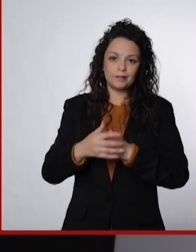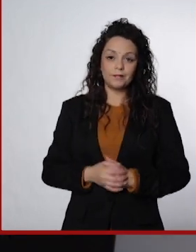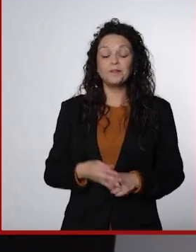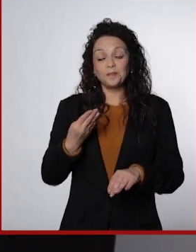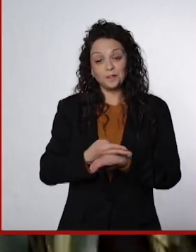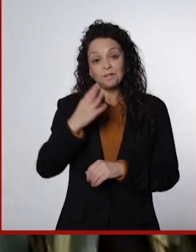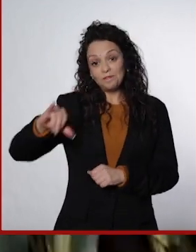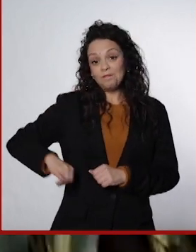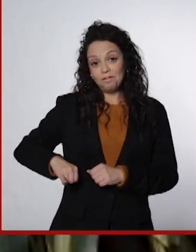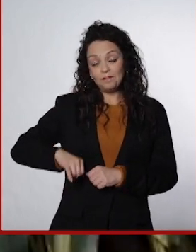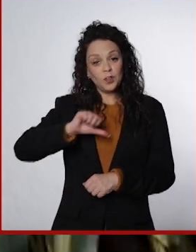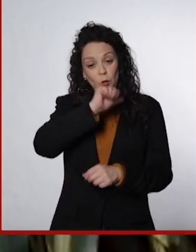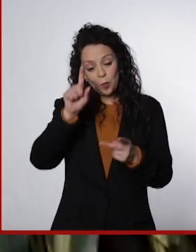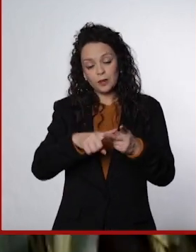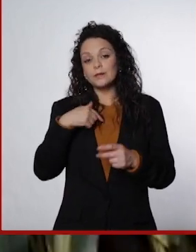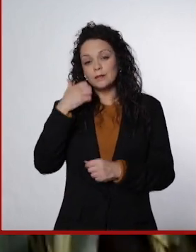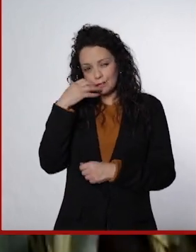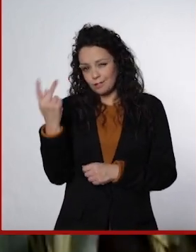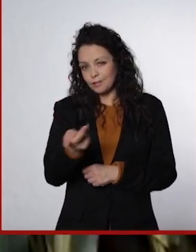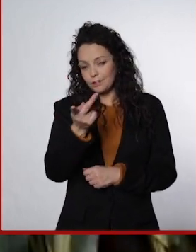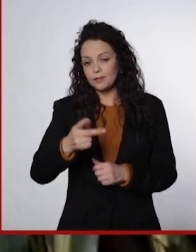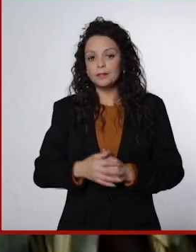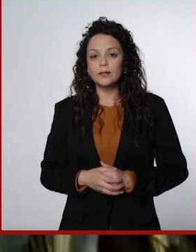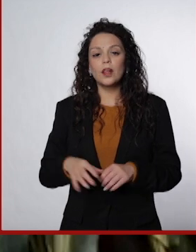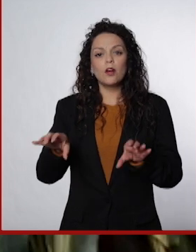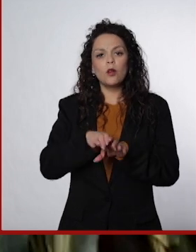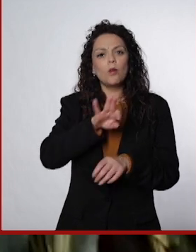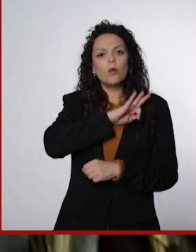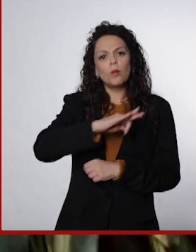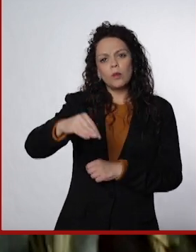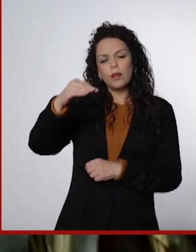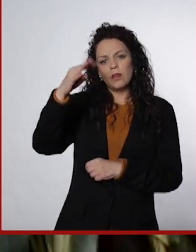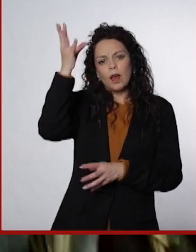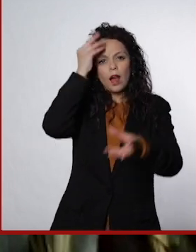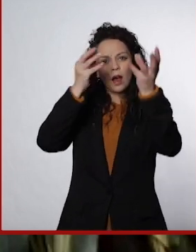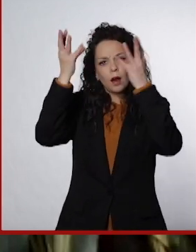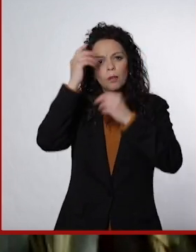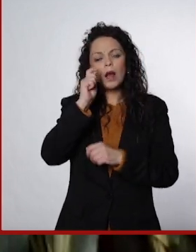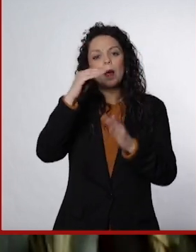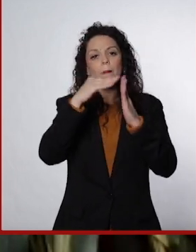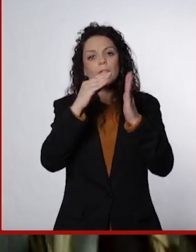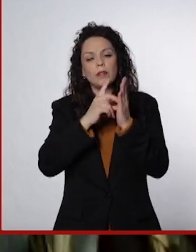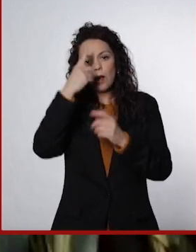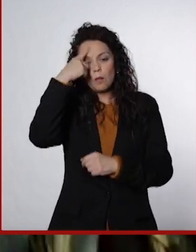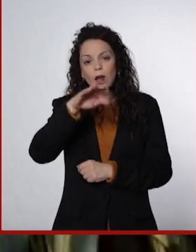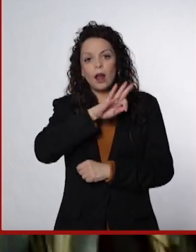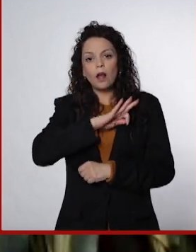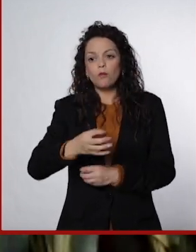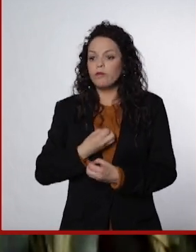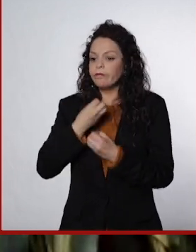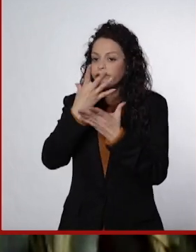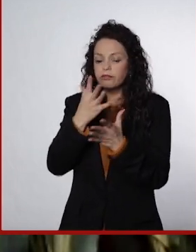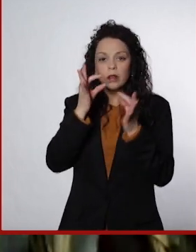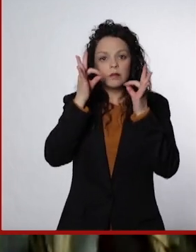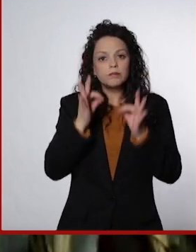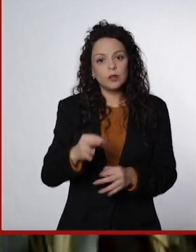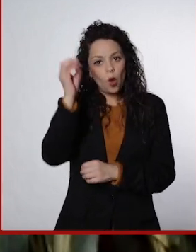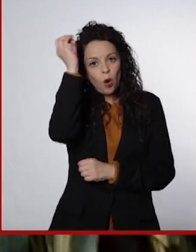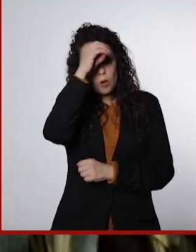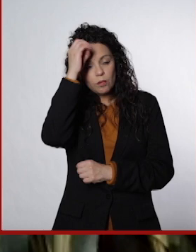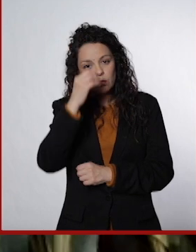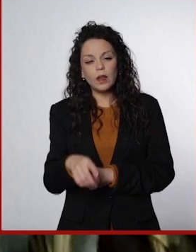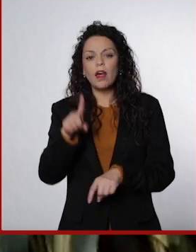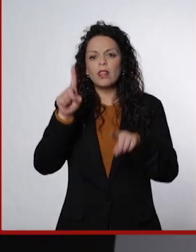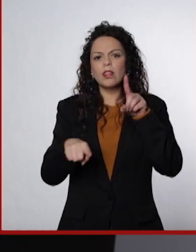con nuestra siguiente pregunta. Aprender los mecanismos para expresarnos correctamente es una labor que depende de qué